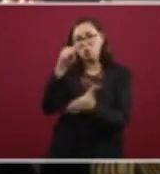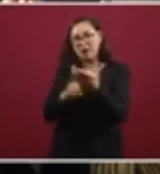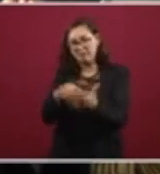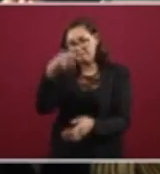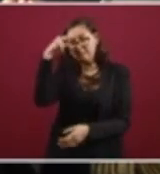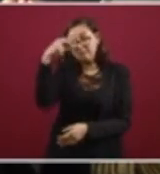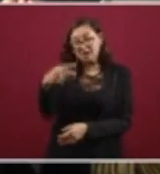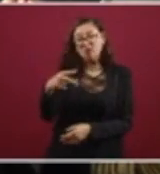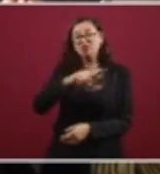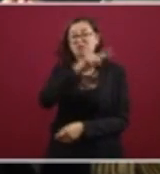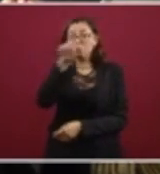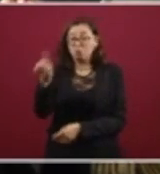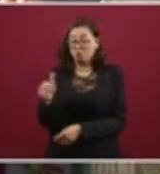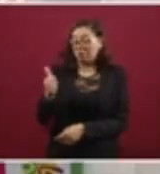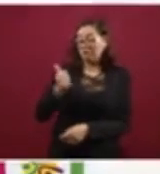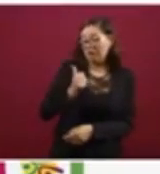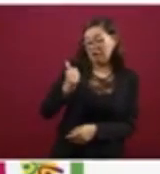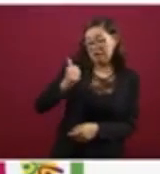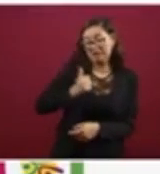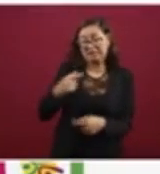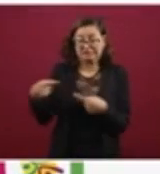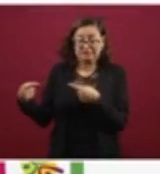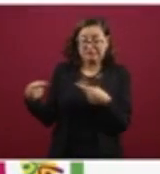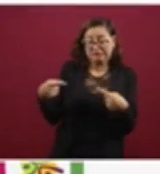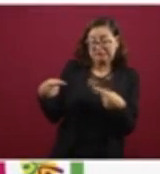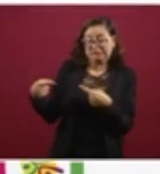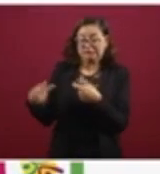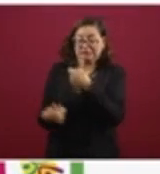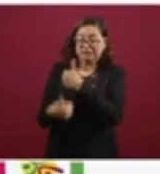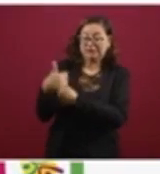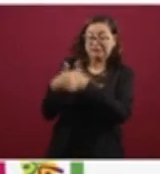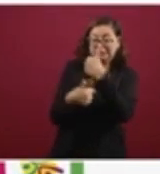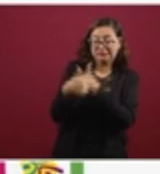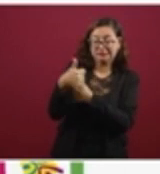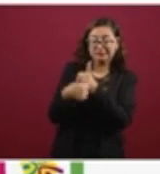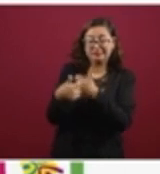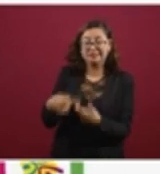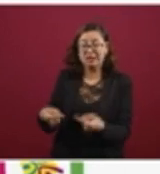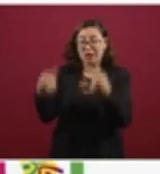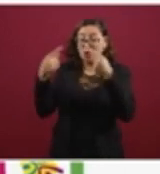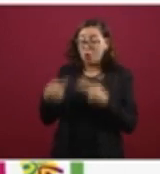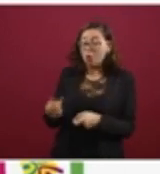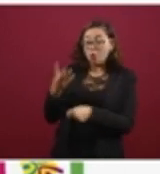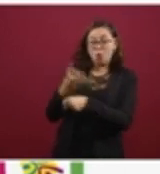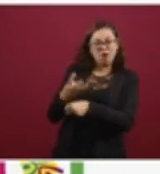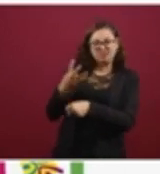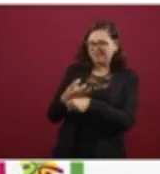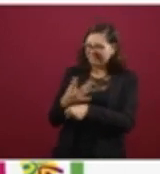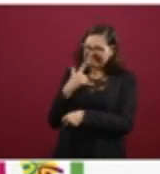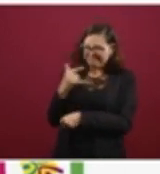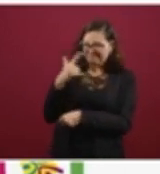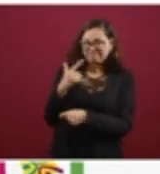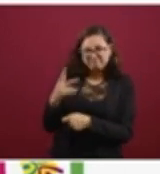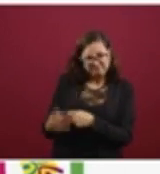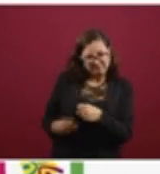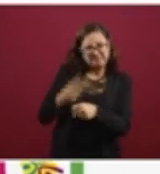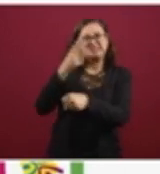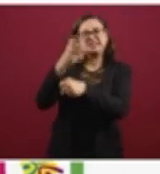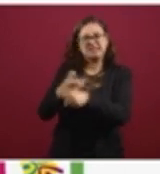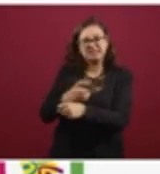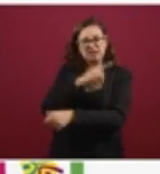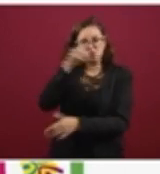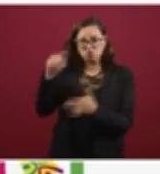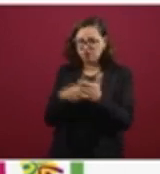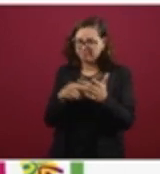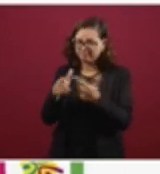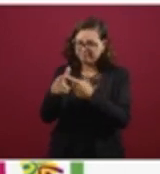conquistar 40 de los 37 metales de oro que nos permitieron permanecer en el segundo sitio,